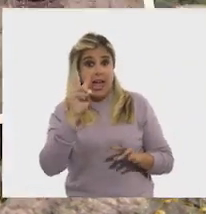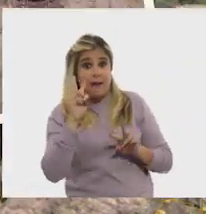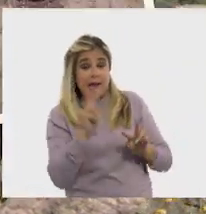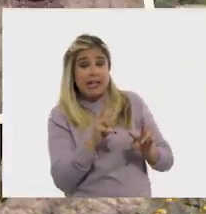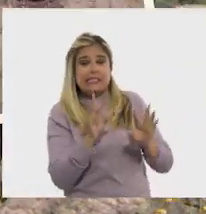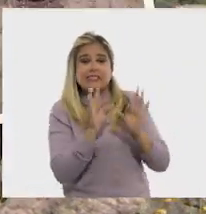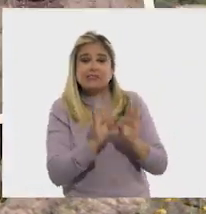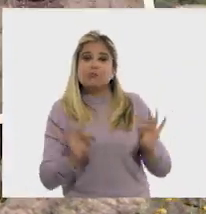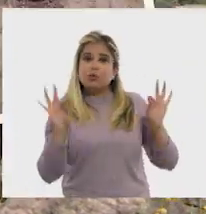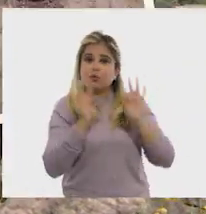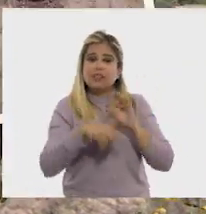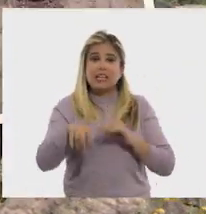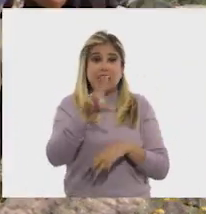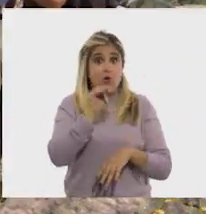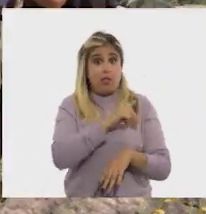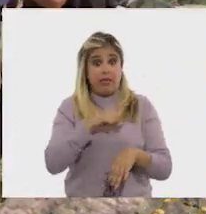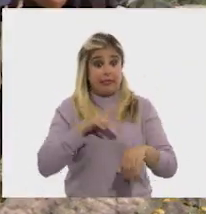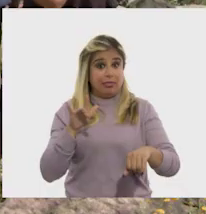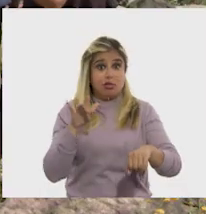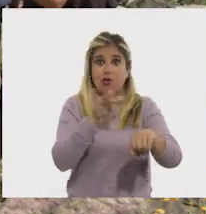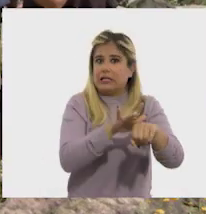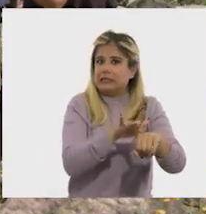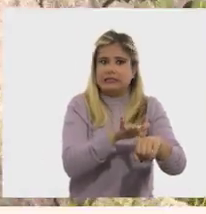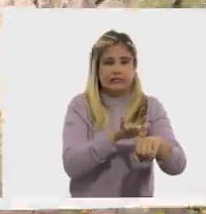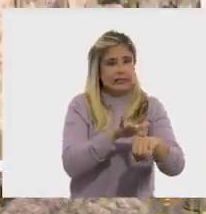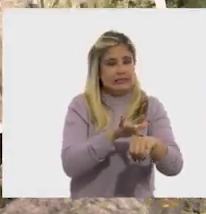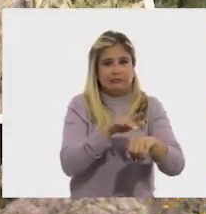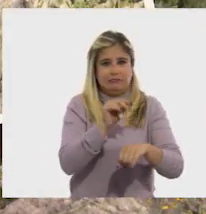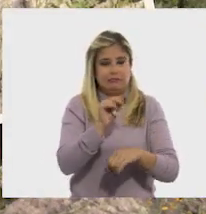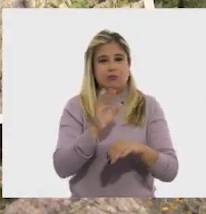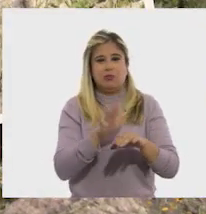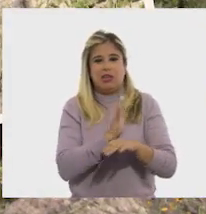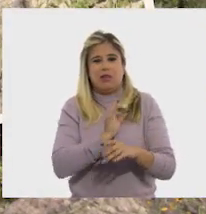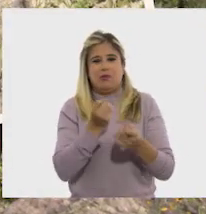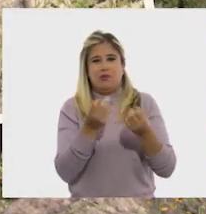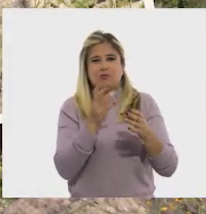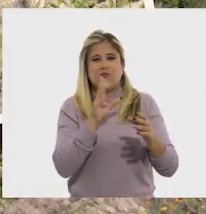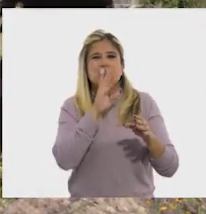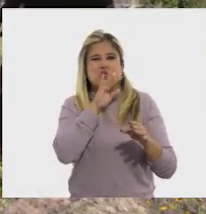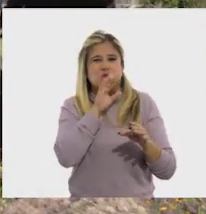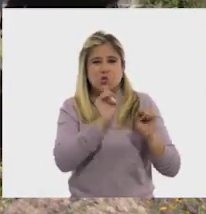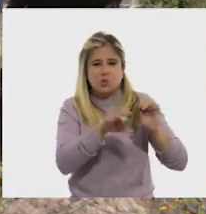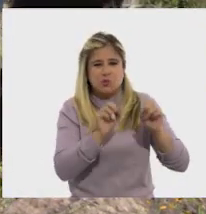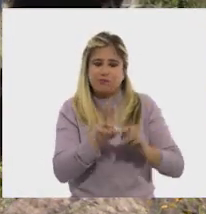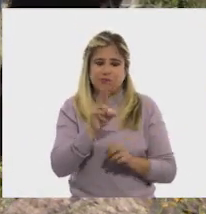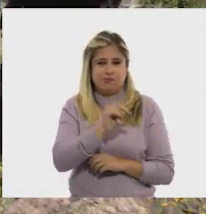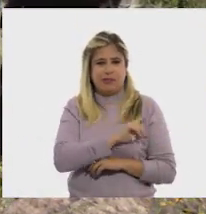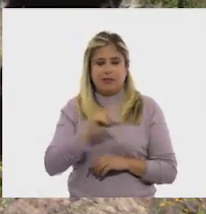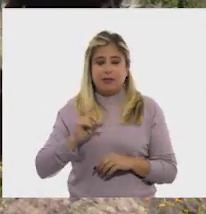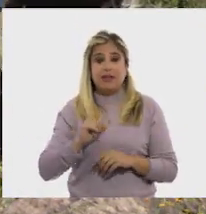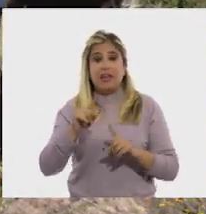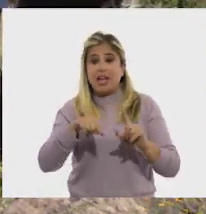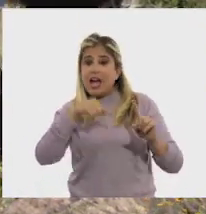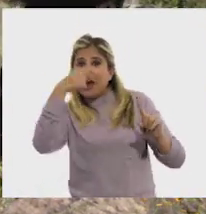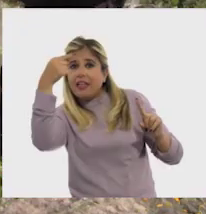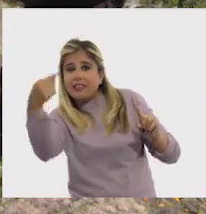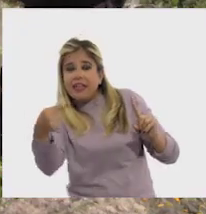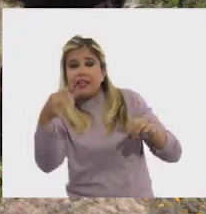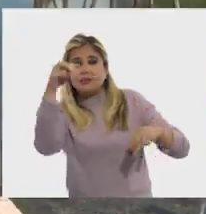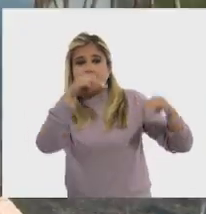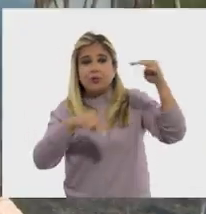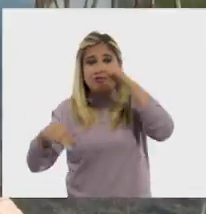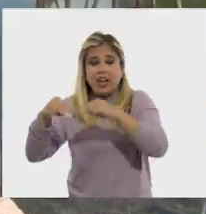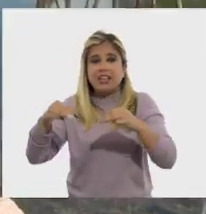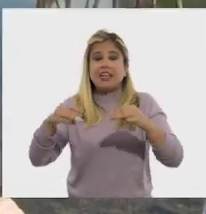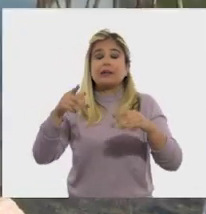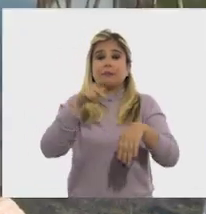importante. Dicen que no debemos de tocarlos porque nosotros dejamos algunos residuos. Pero todos estos símbolos, al igual que los que están acá detrás y en el otro cerro y justo debajo,